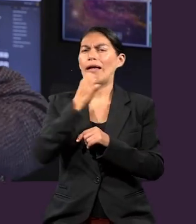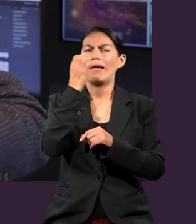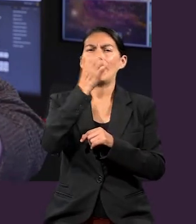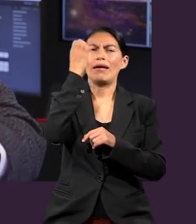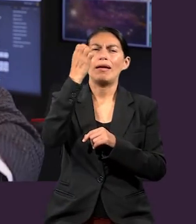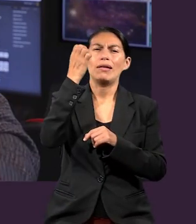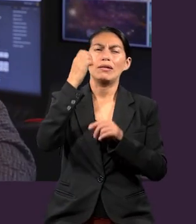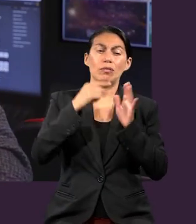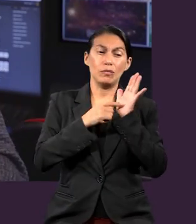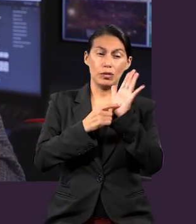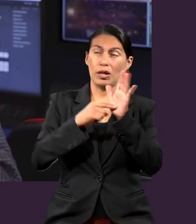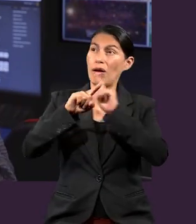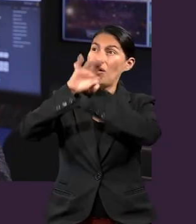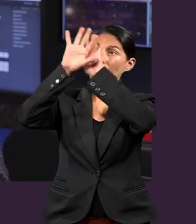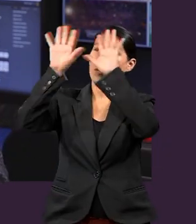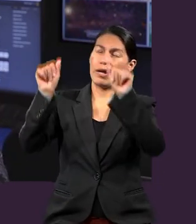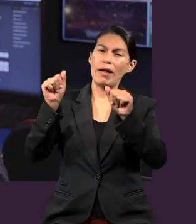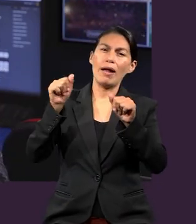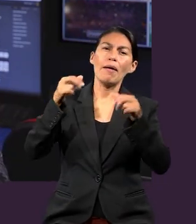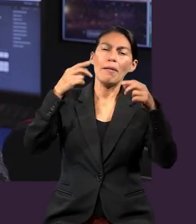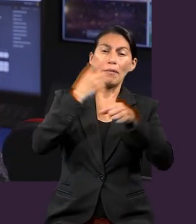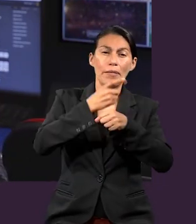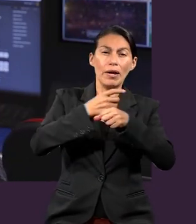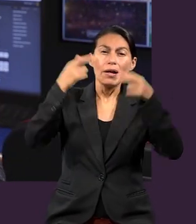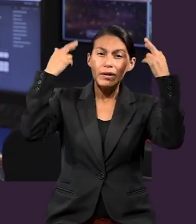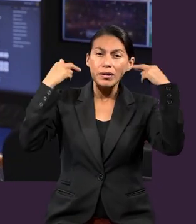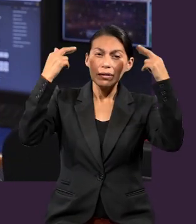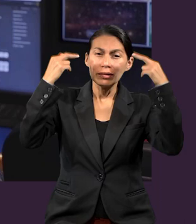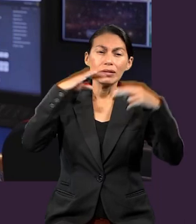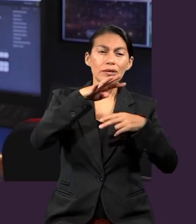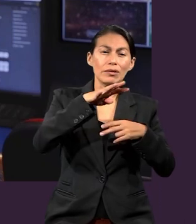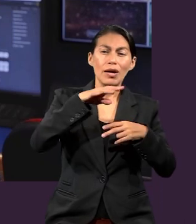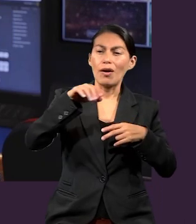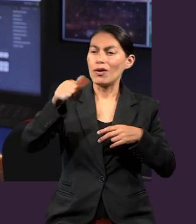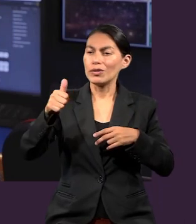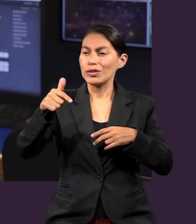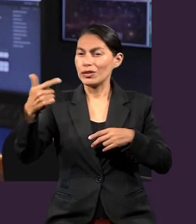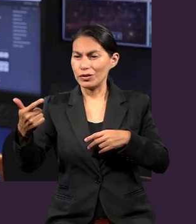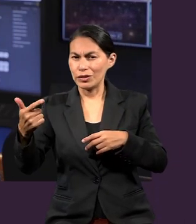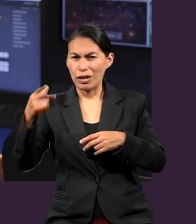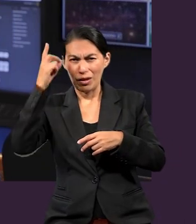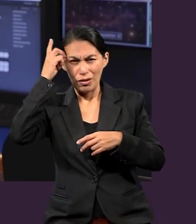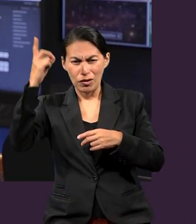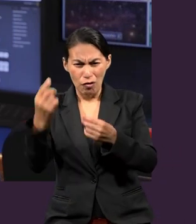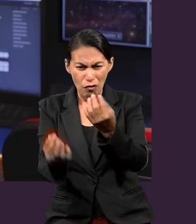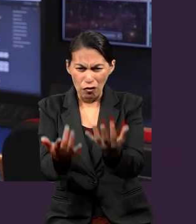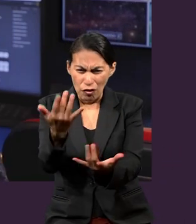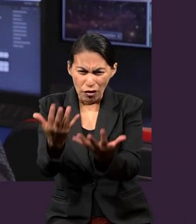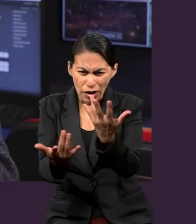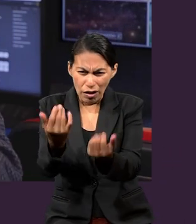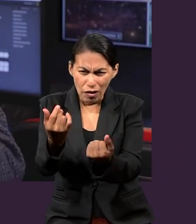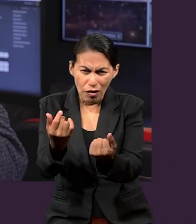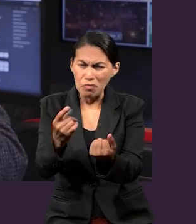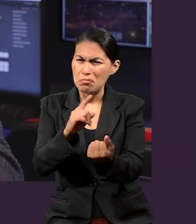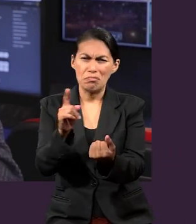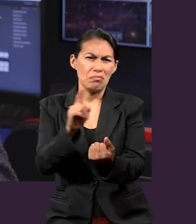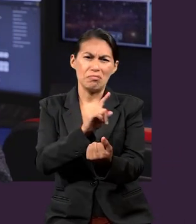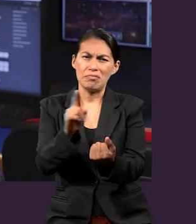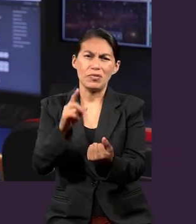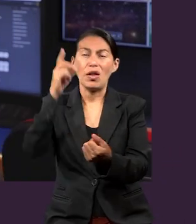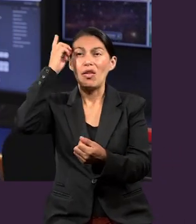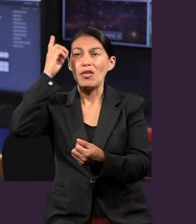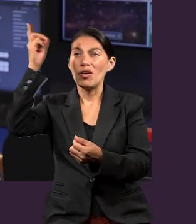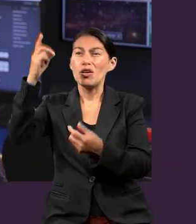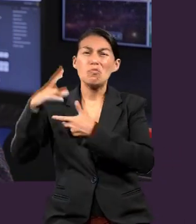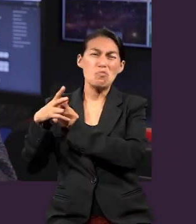le revela su gloria a Elías, de acuerdo a 1 de Reyes 19, 11 y 12. Dios no está en el fuego,